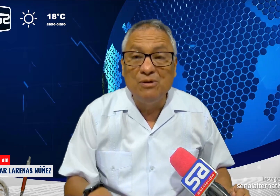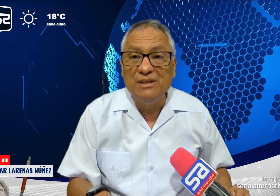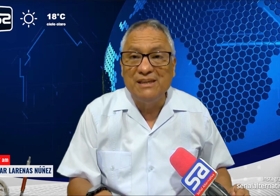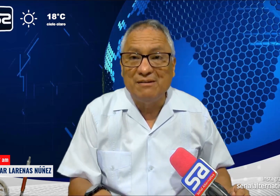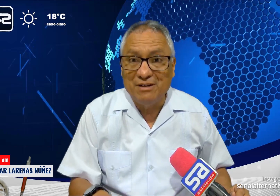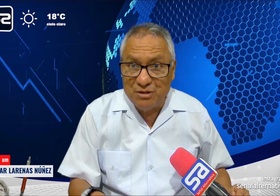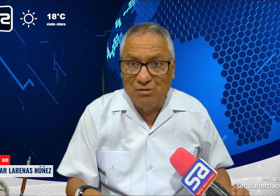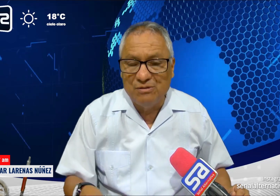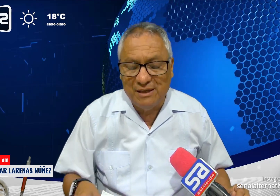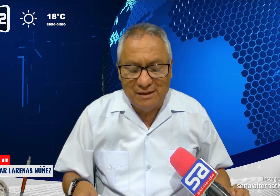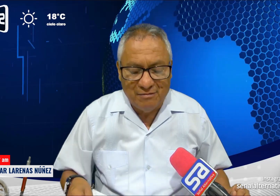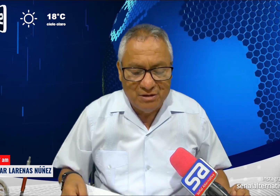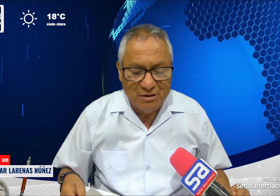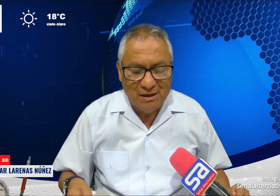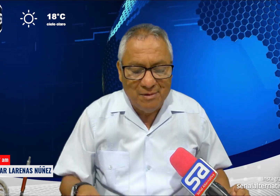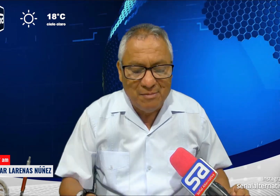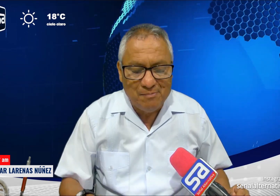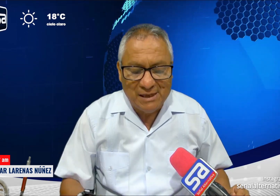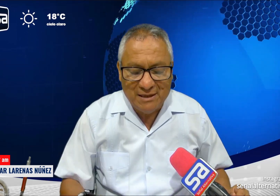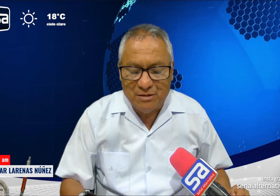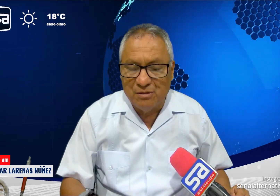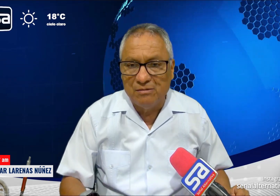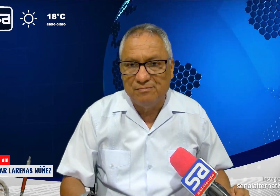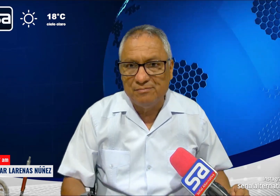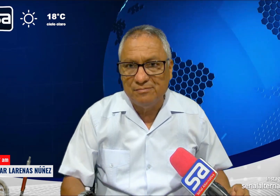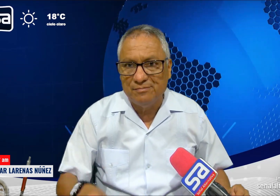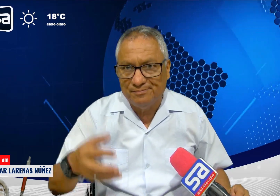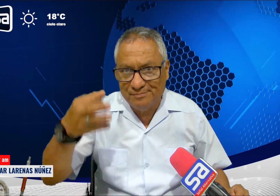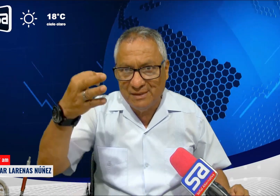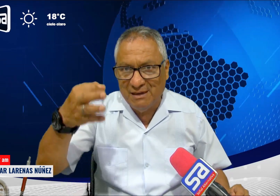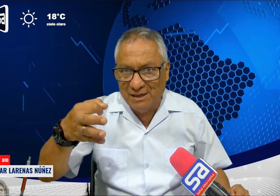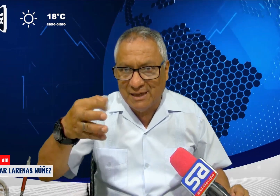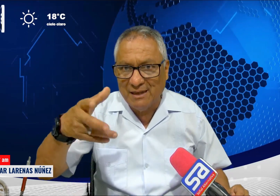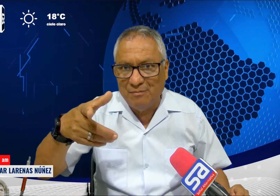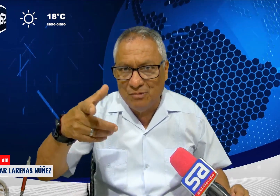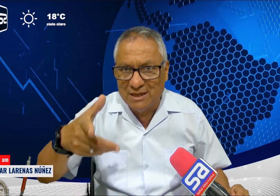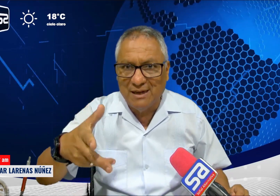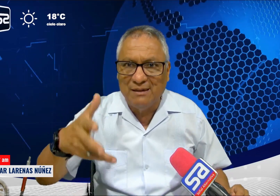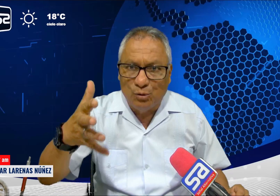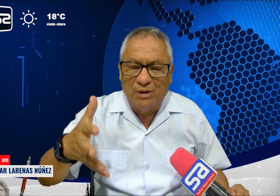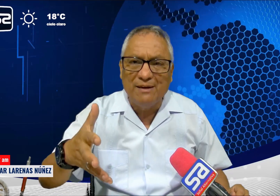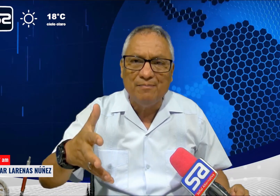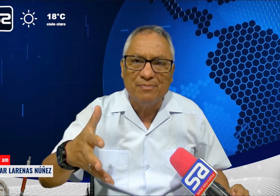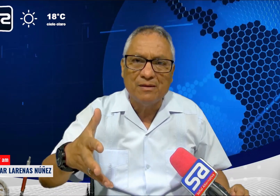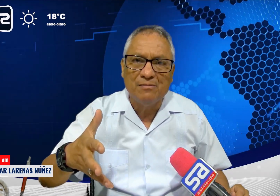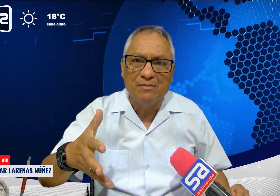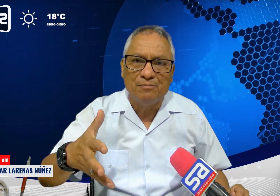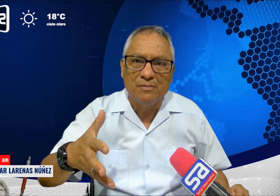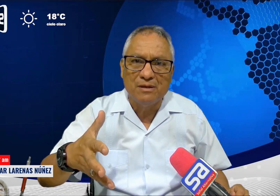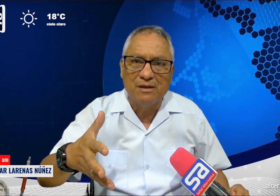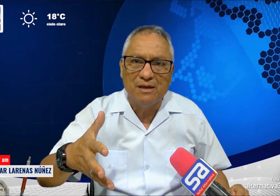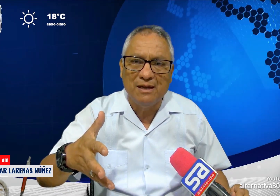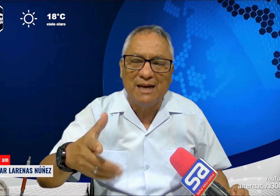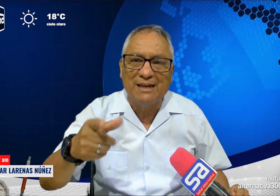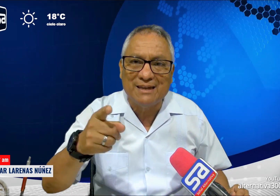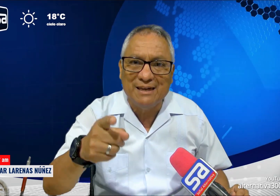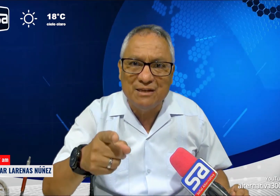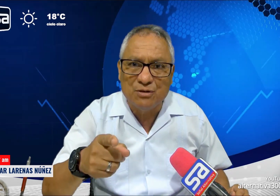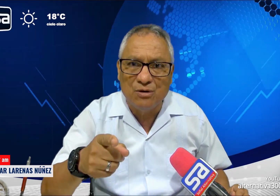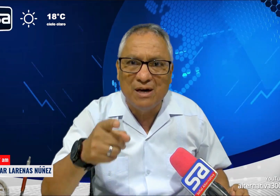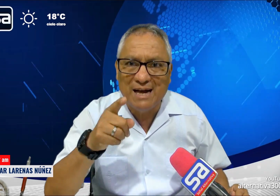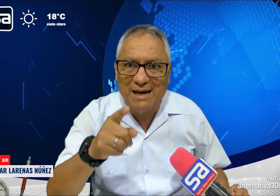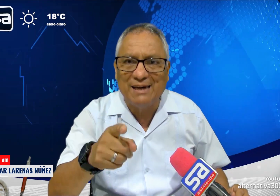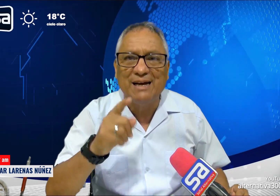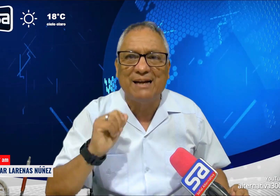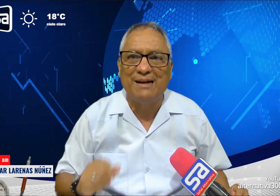Y hubo una intervención que a mí me pareció de verdad de mucha altura, en la que